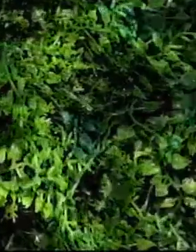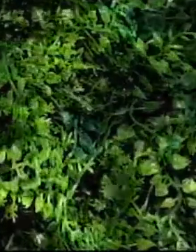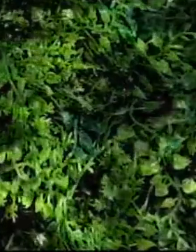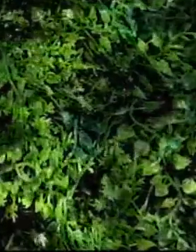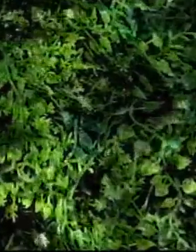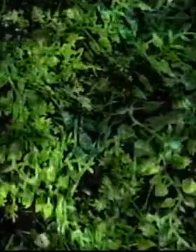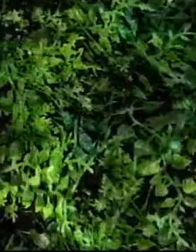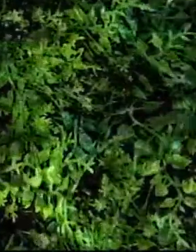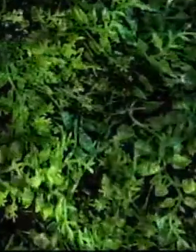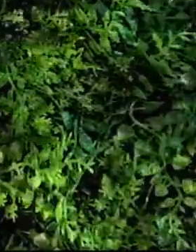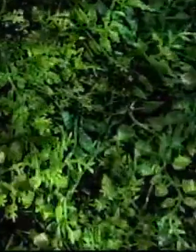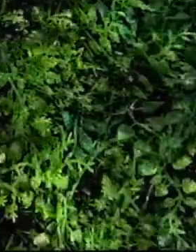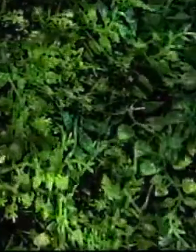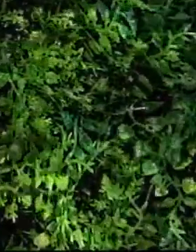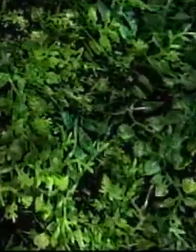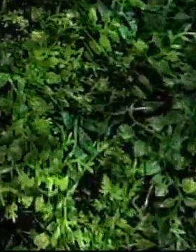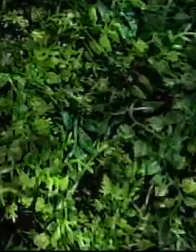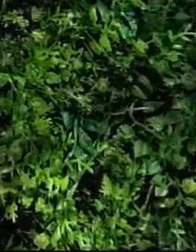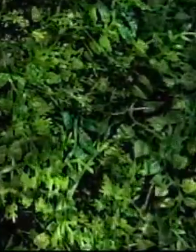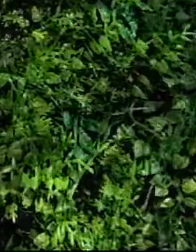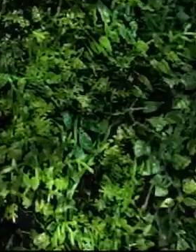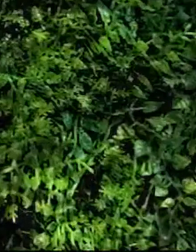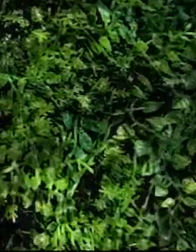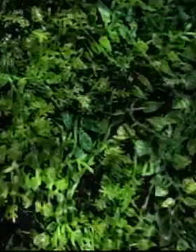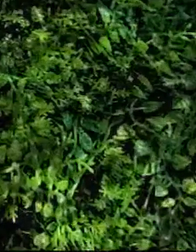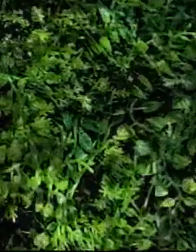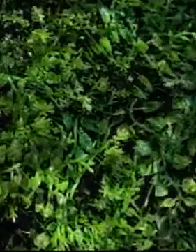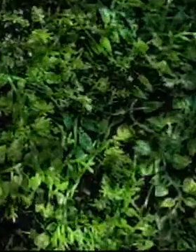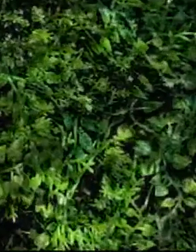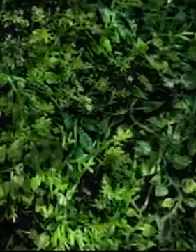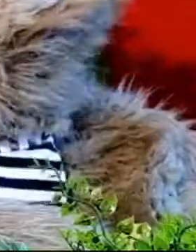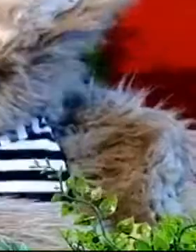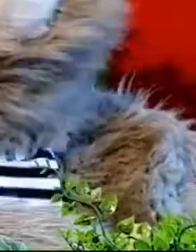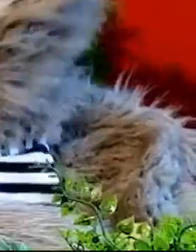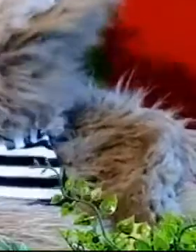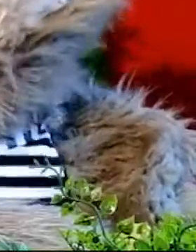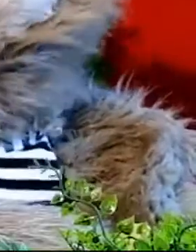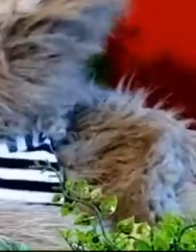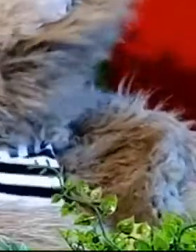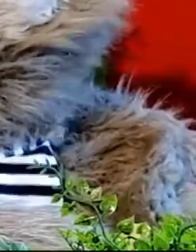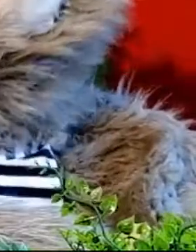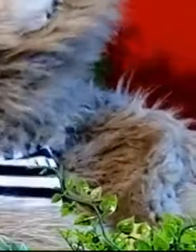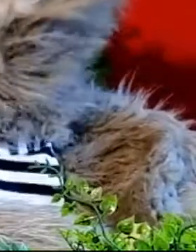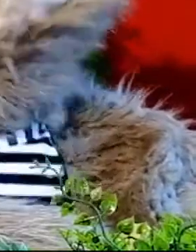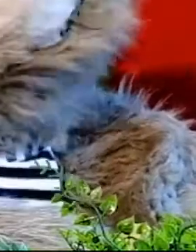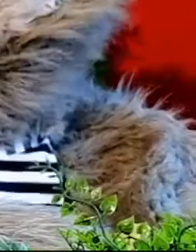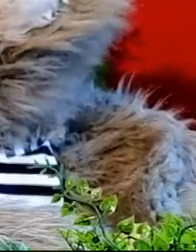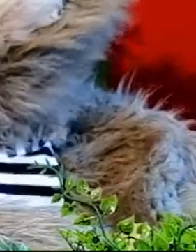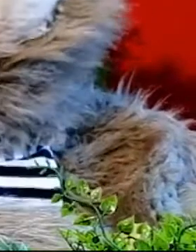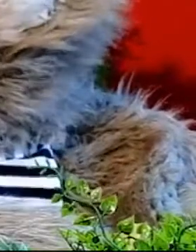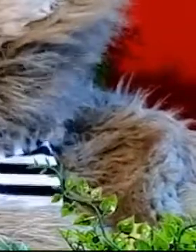Banco Nacional presenta Los Pérez al rescate. Hoy hablaremos de un tema